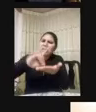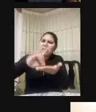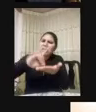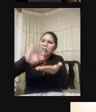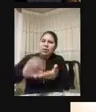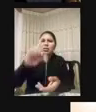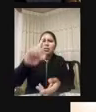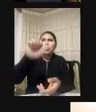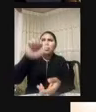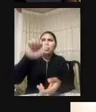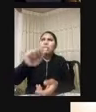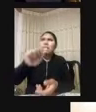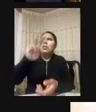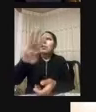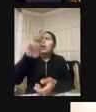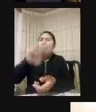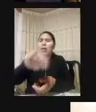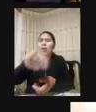Sí.